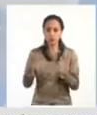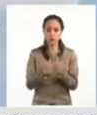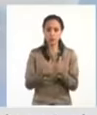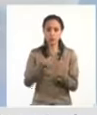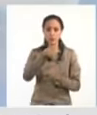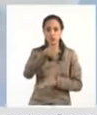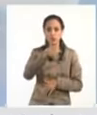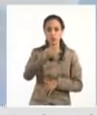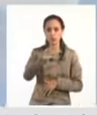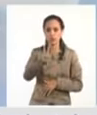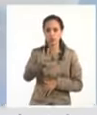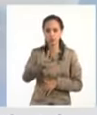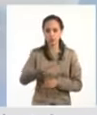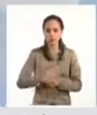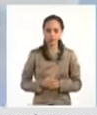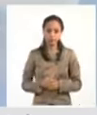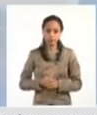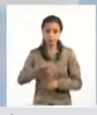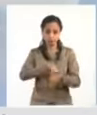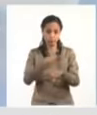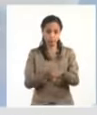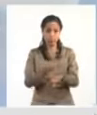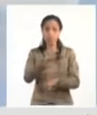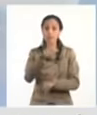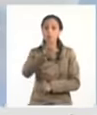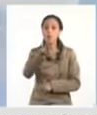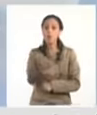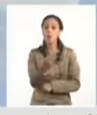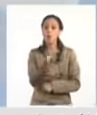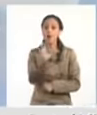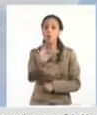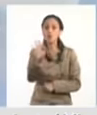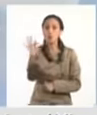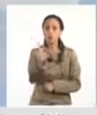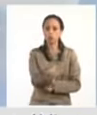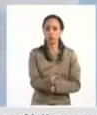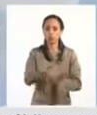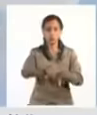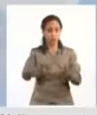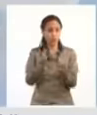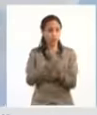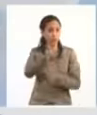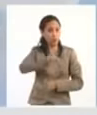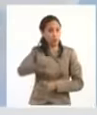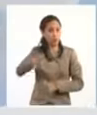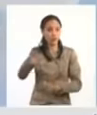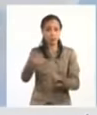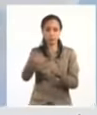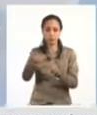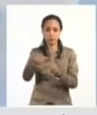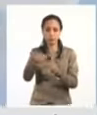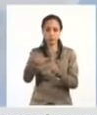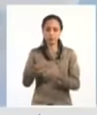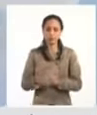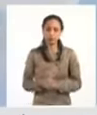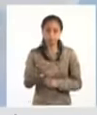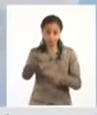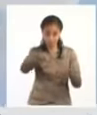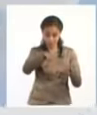28.205, el 10,8% de todos los casos diagnosticados. De ellos,